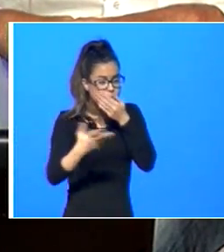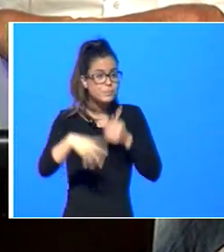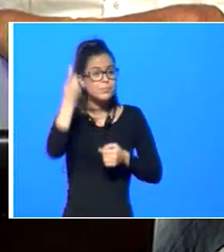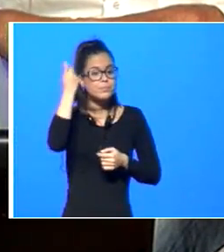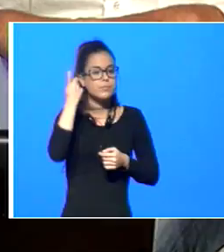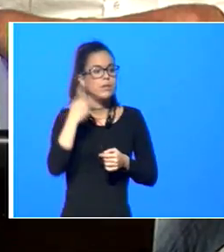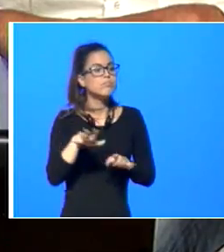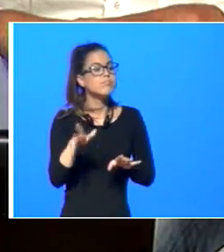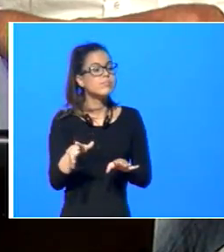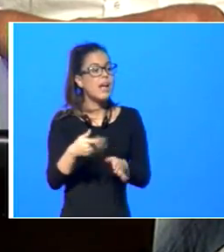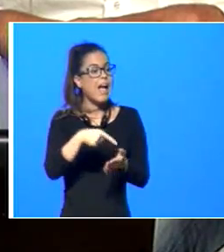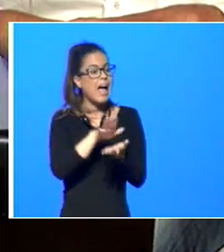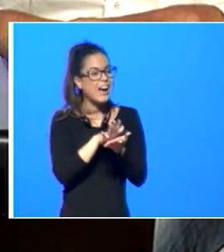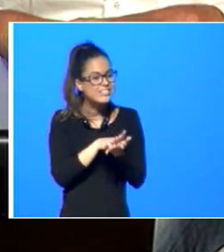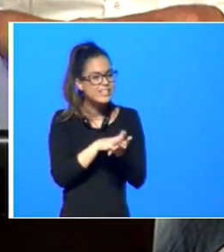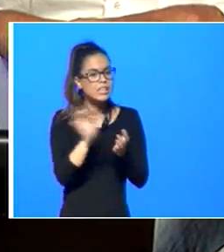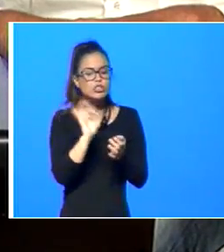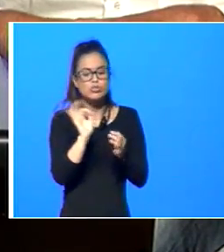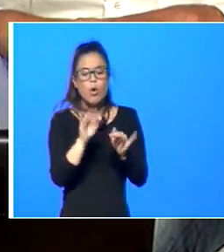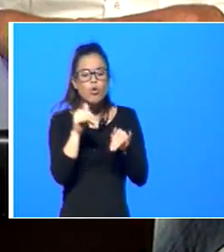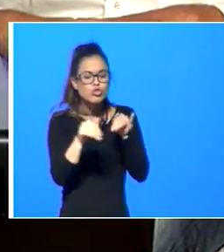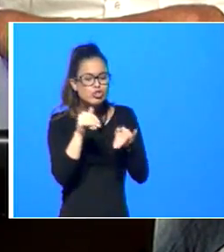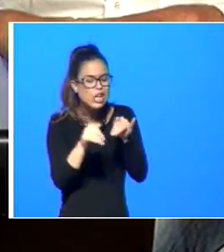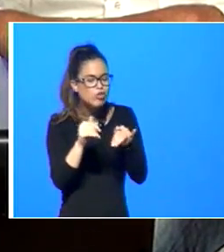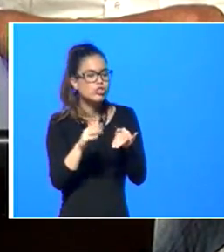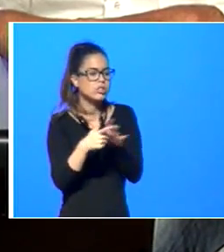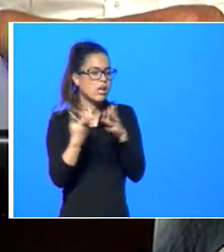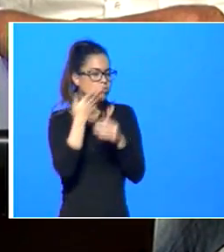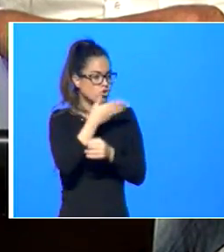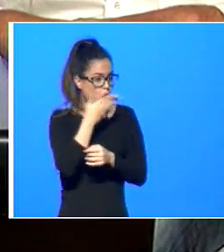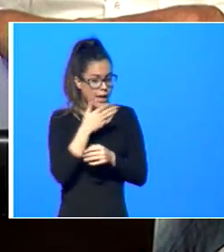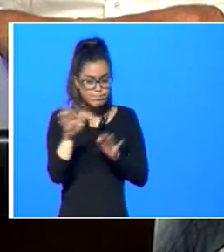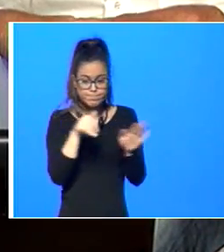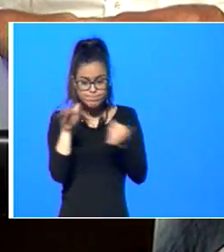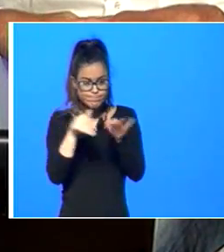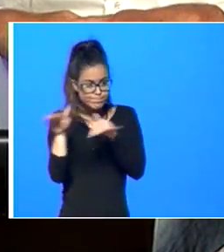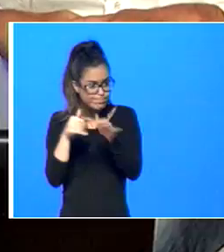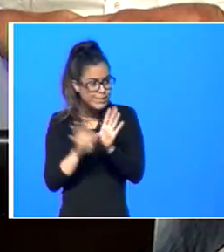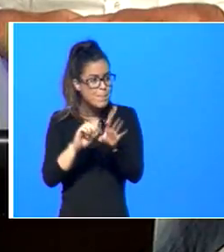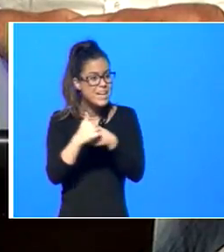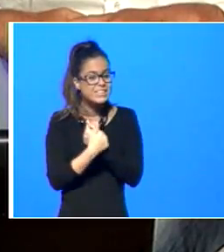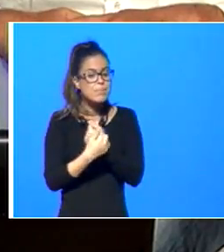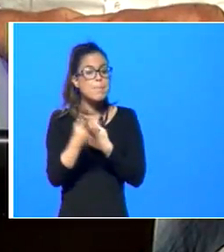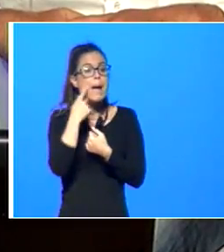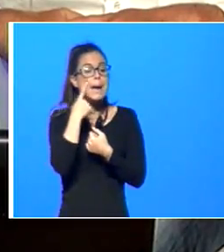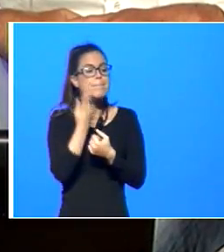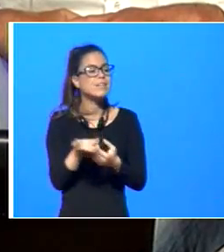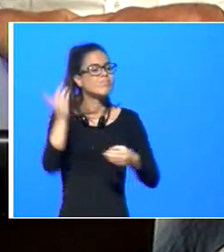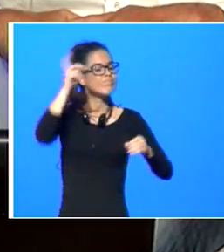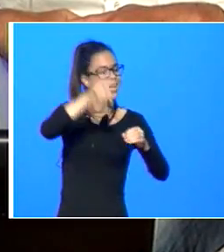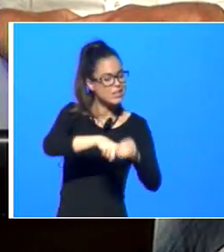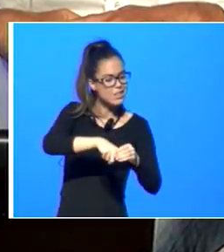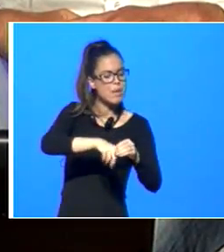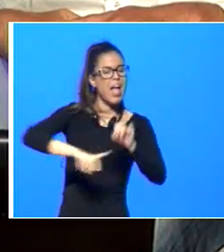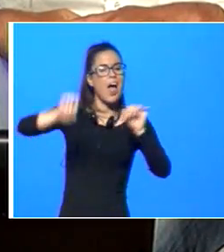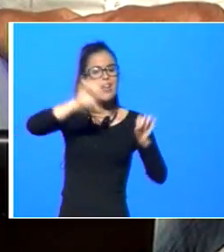de las AMPAs, a formar parte de los consejos escolares y a defender a sus hijos desde dentro, no en la puerta del colegio,